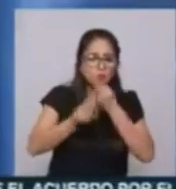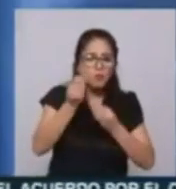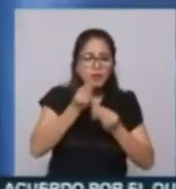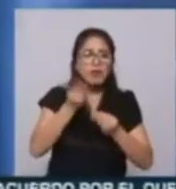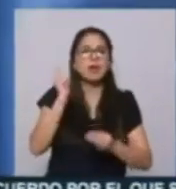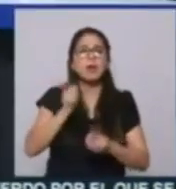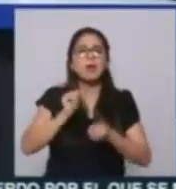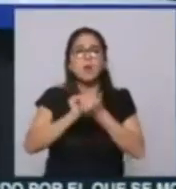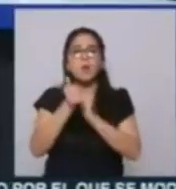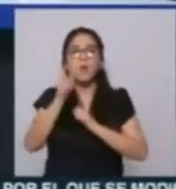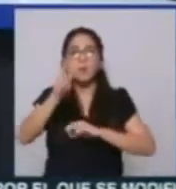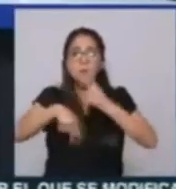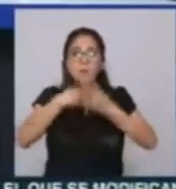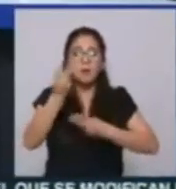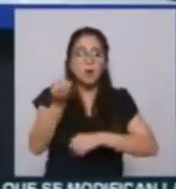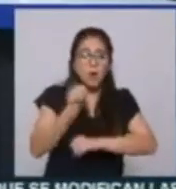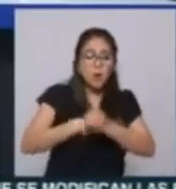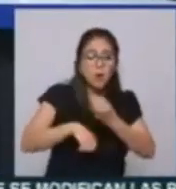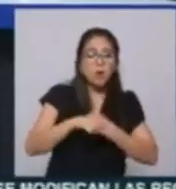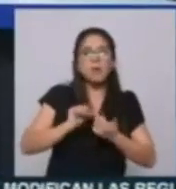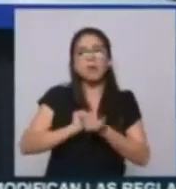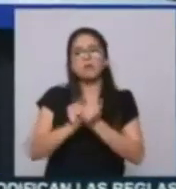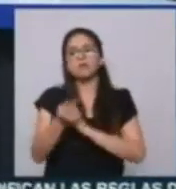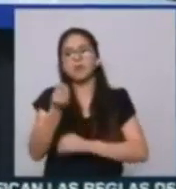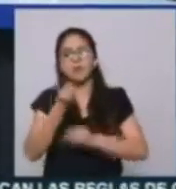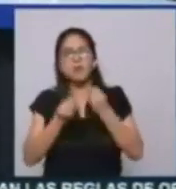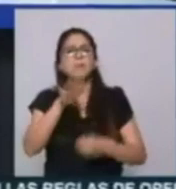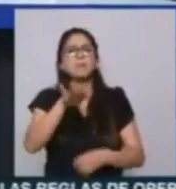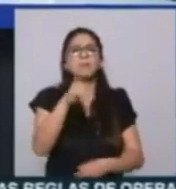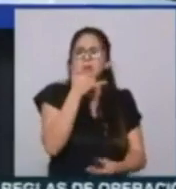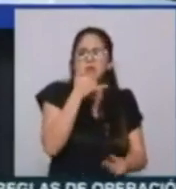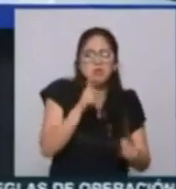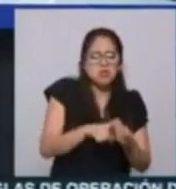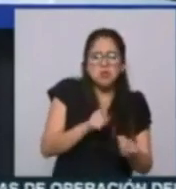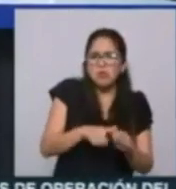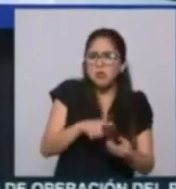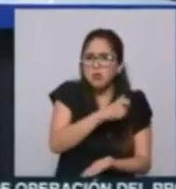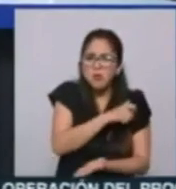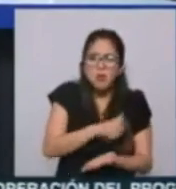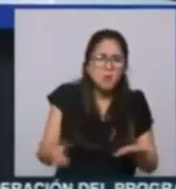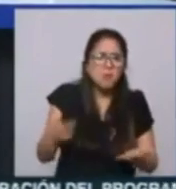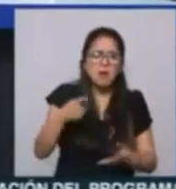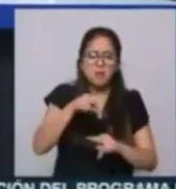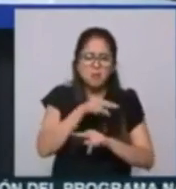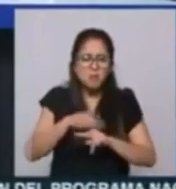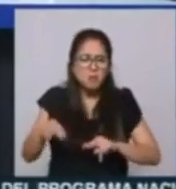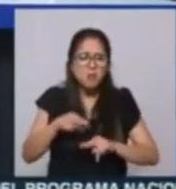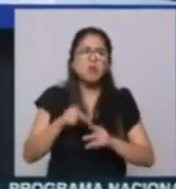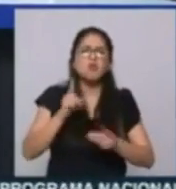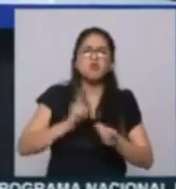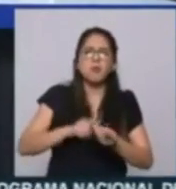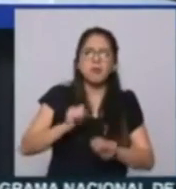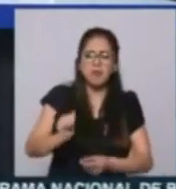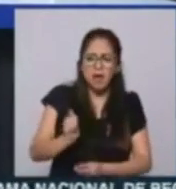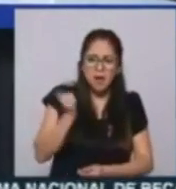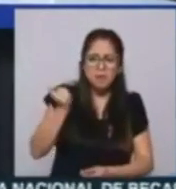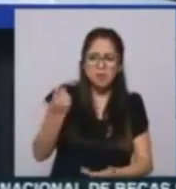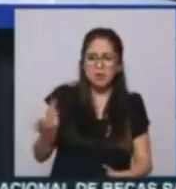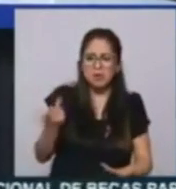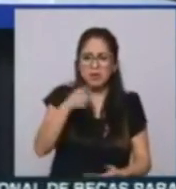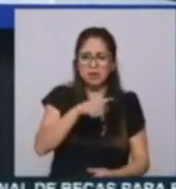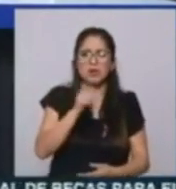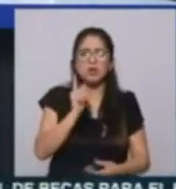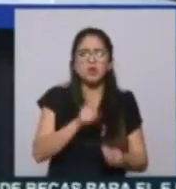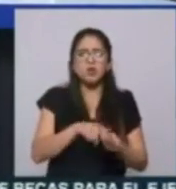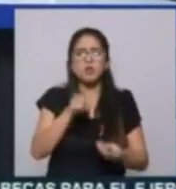Para que no nos dé hambre. Exactamente. Los esquites. ¿Dónde podemos conseguir los boletos? ¿Cómo nos los podemos apartar? ¿Cómo podemos llegar?